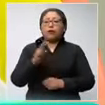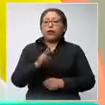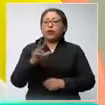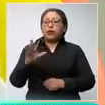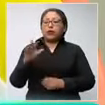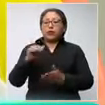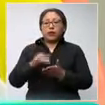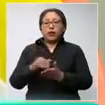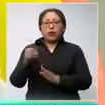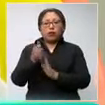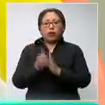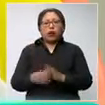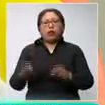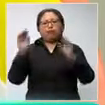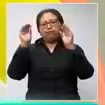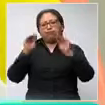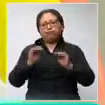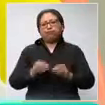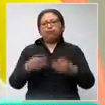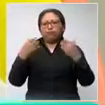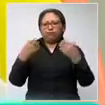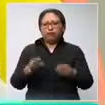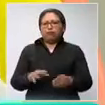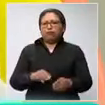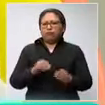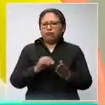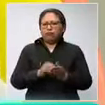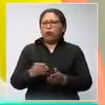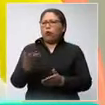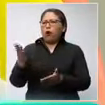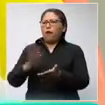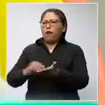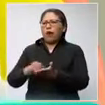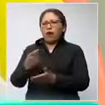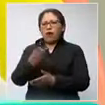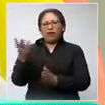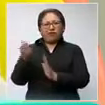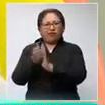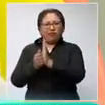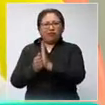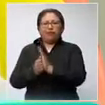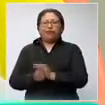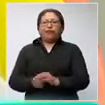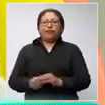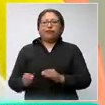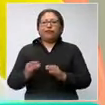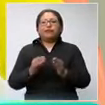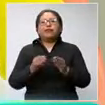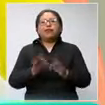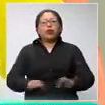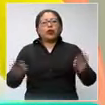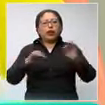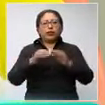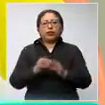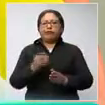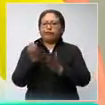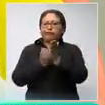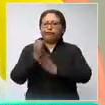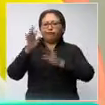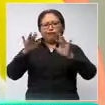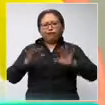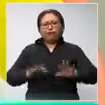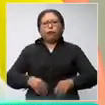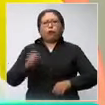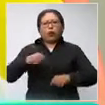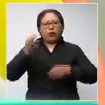80.000, se consolide. No tenemos otra propuesta que no sea la digitalización de la justicia. Estamos